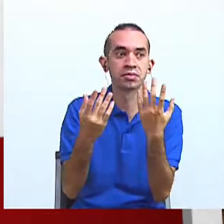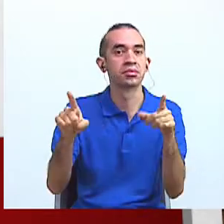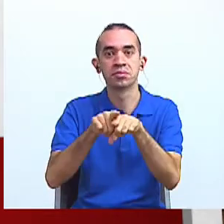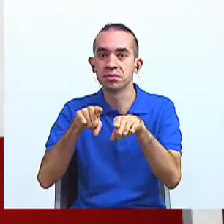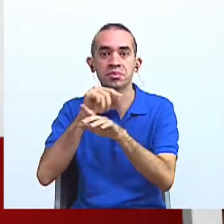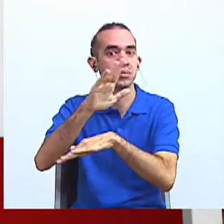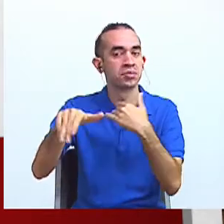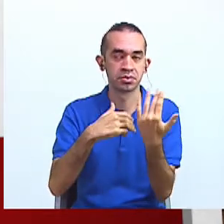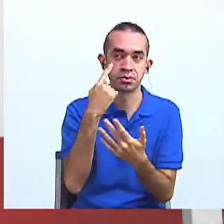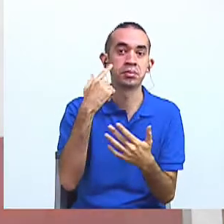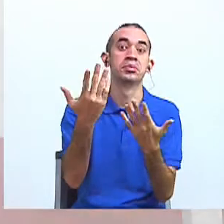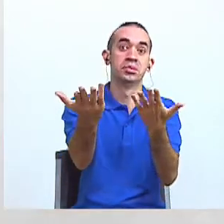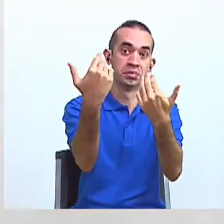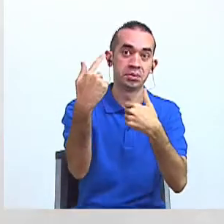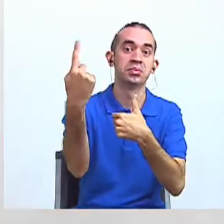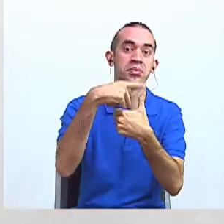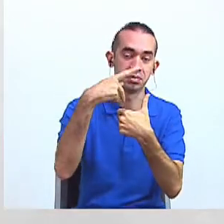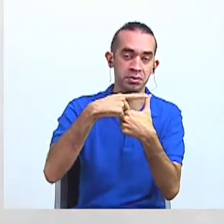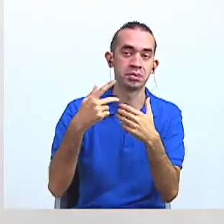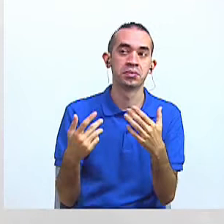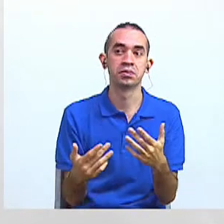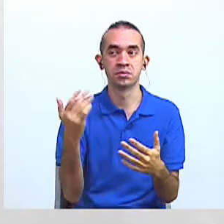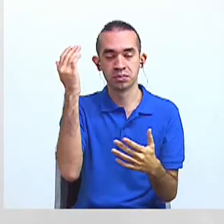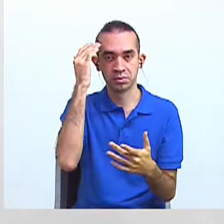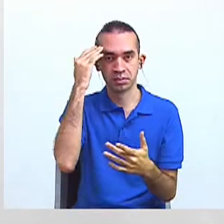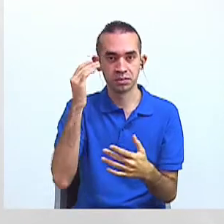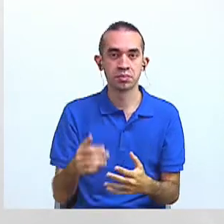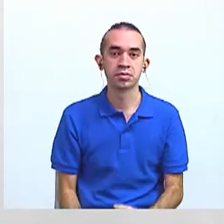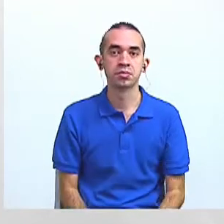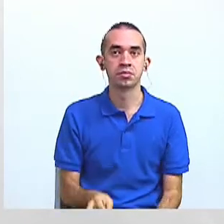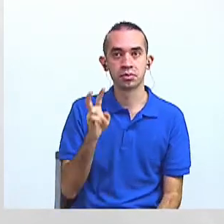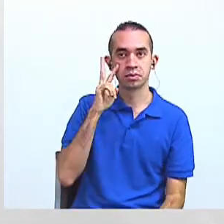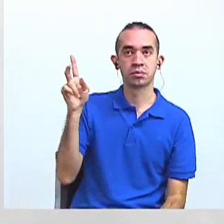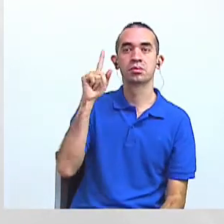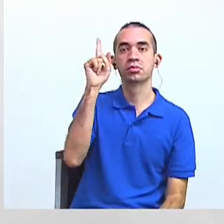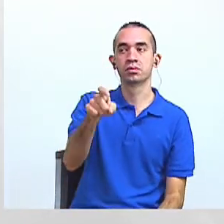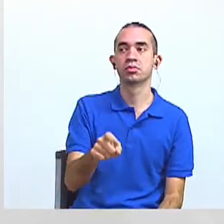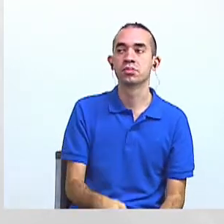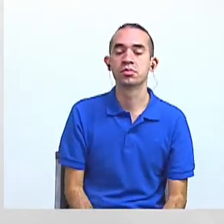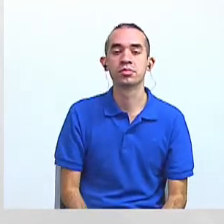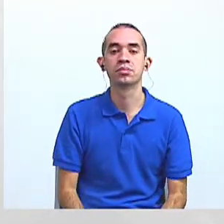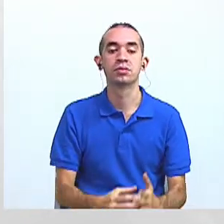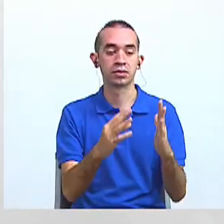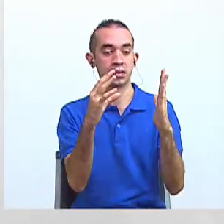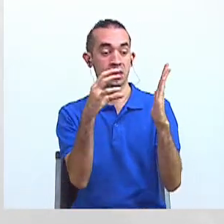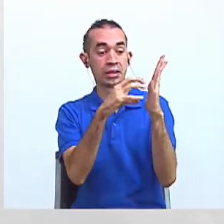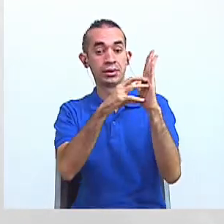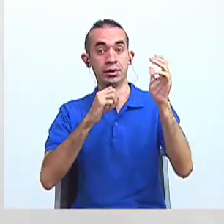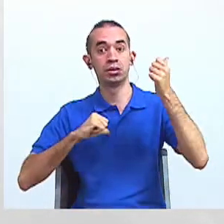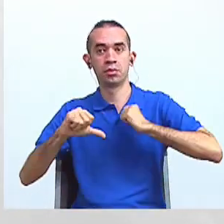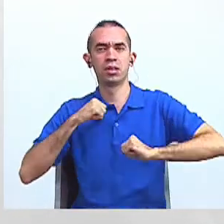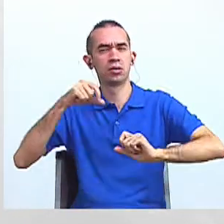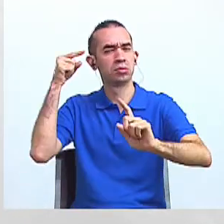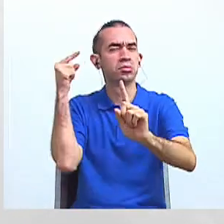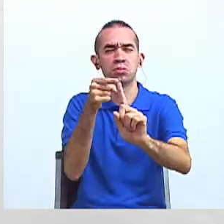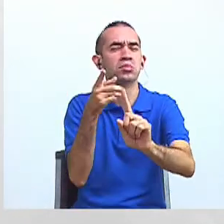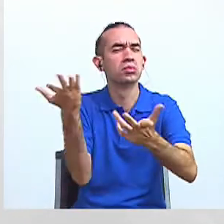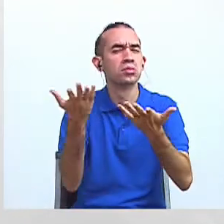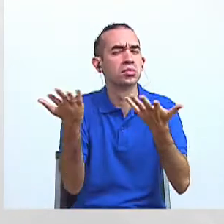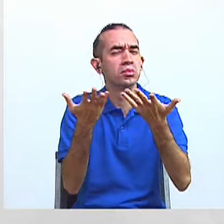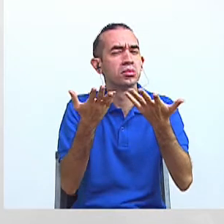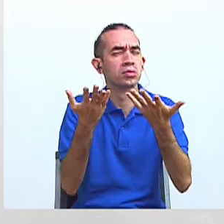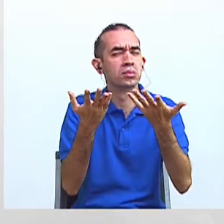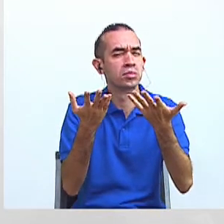de los conocimientos adquiridos. Veamos la pregunta. ¿Cuál es la finalidad del texto dramático? A